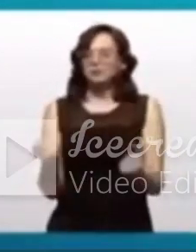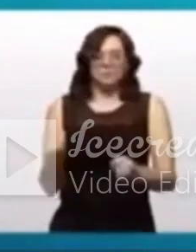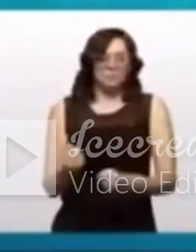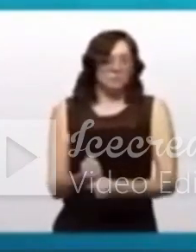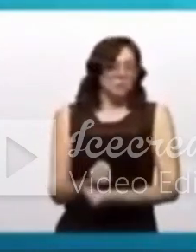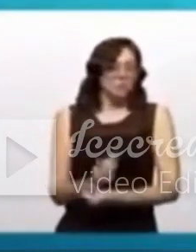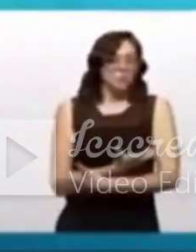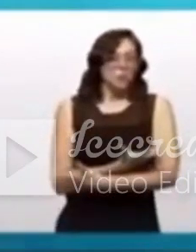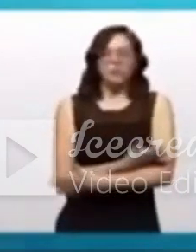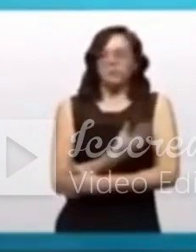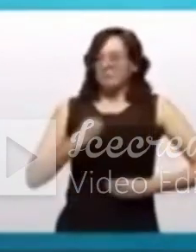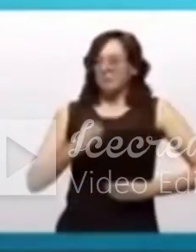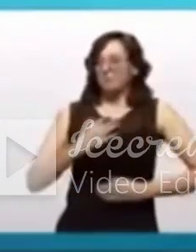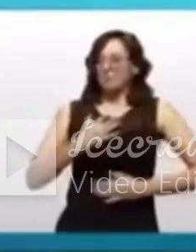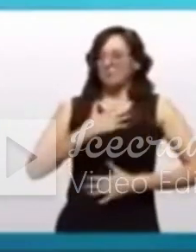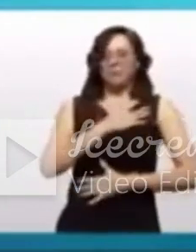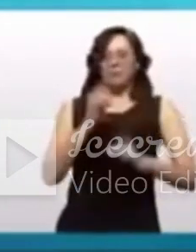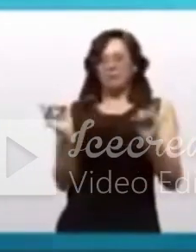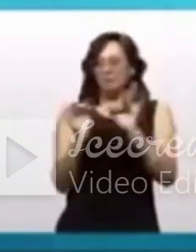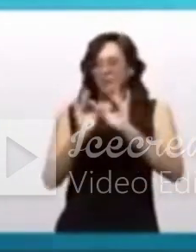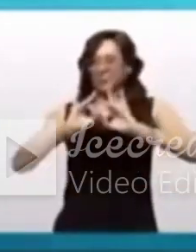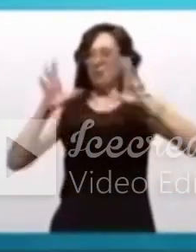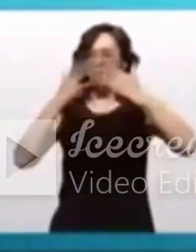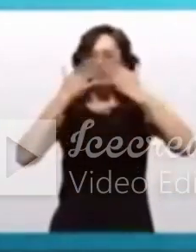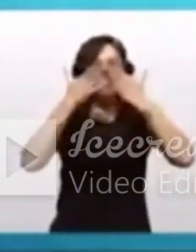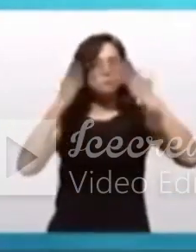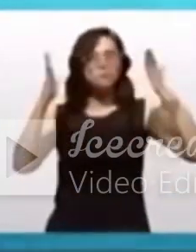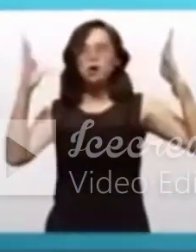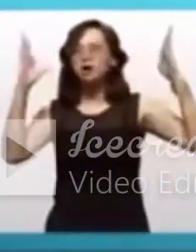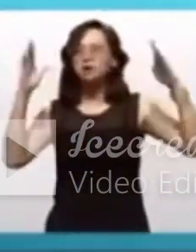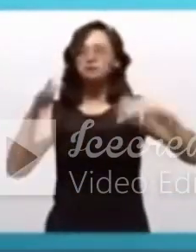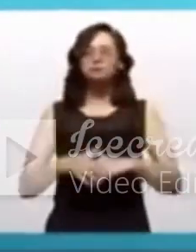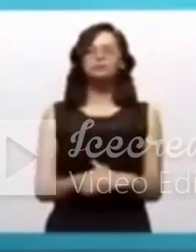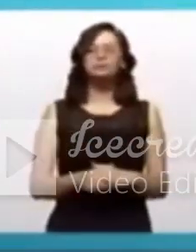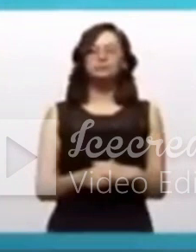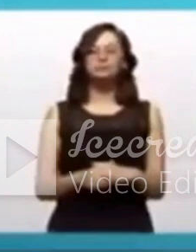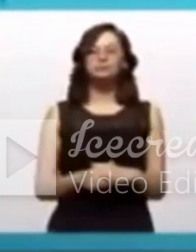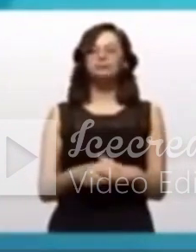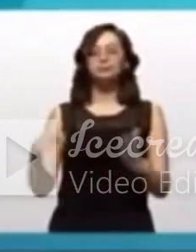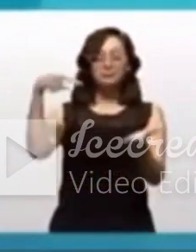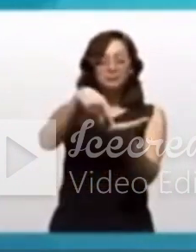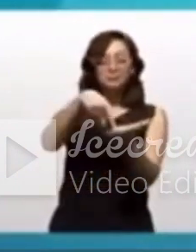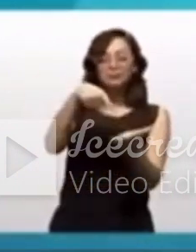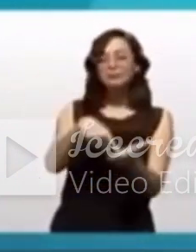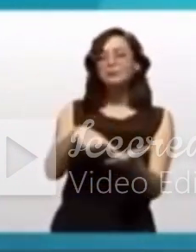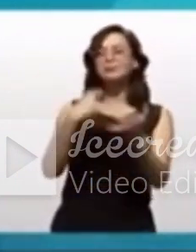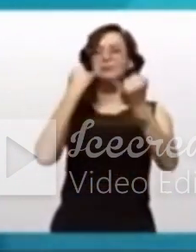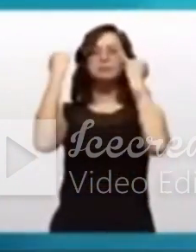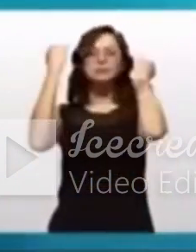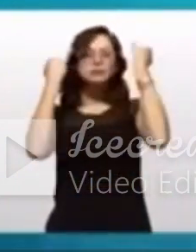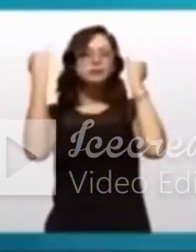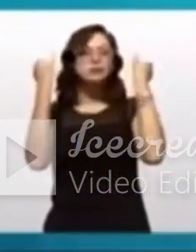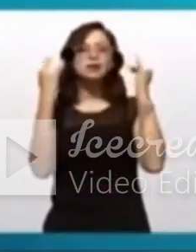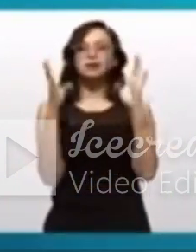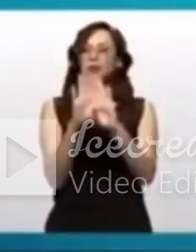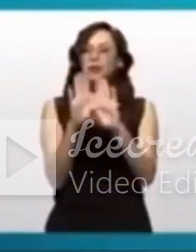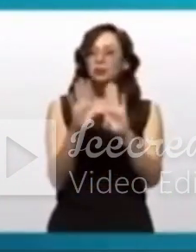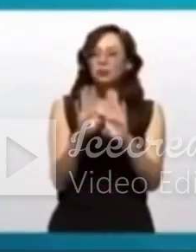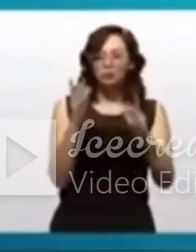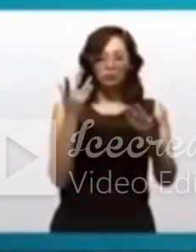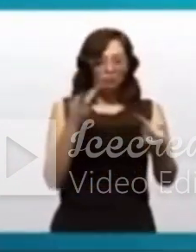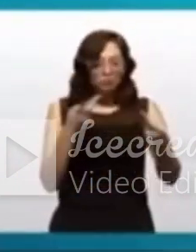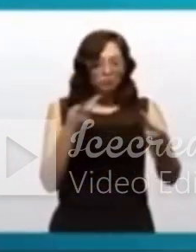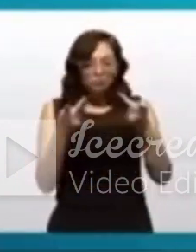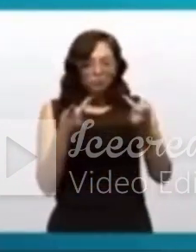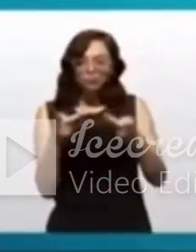que estaba acumulándose y que de golpe se abre paso. Hay en ellos la inquietud de la iniciada y la planificación